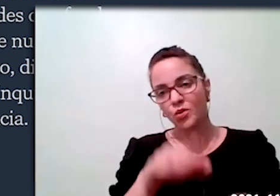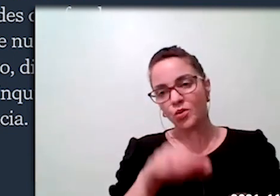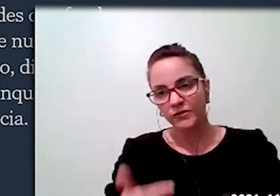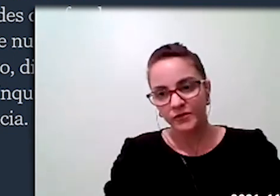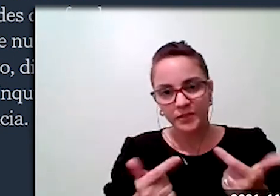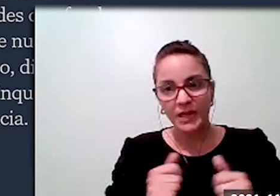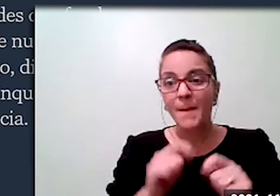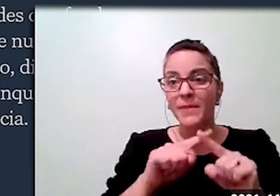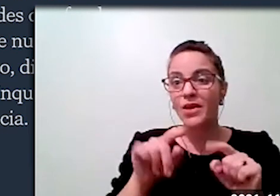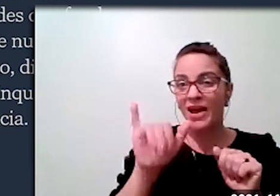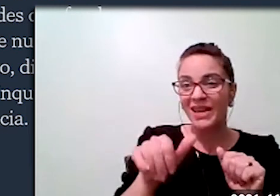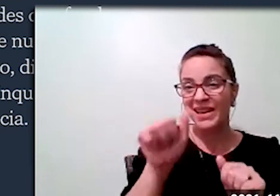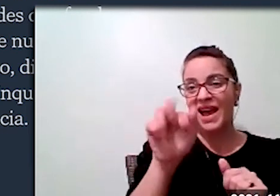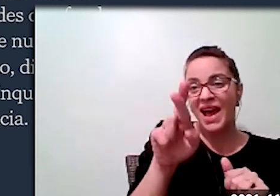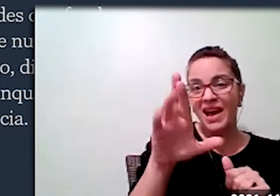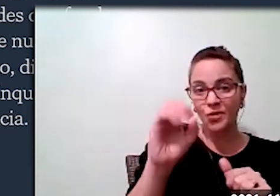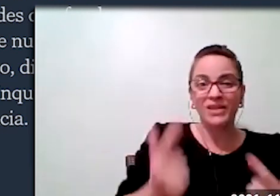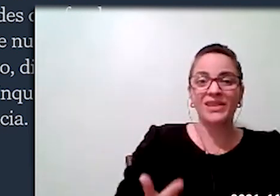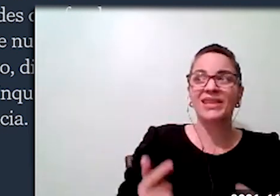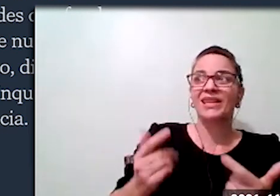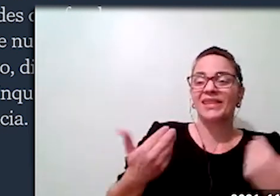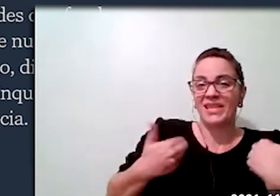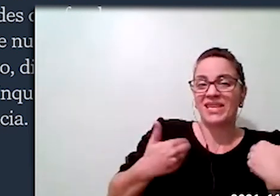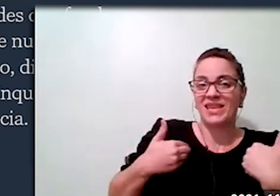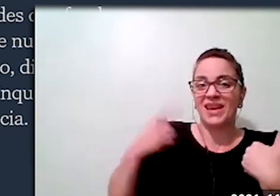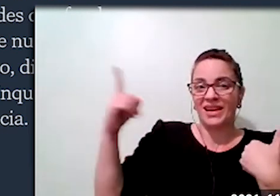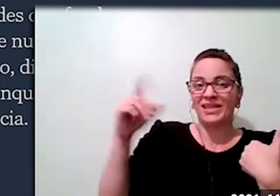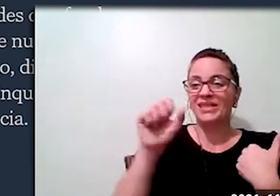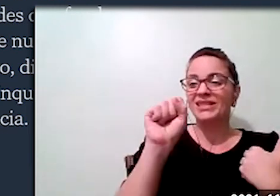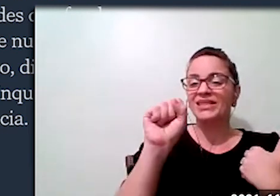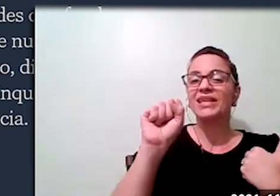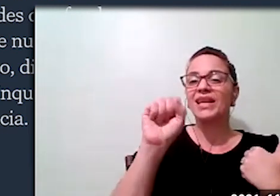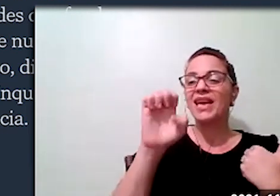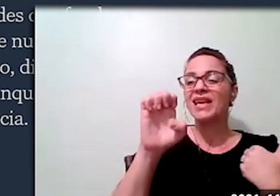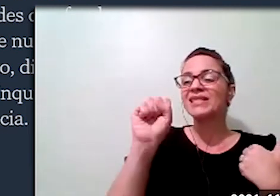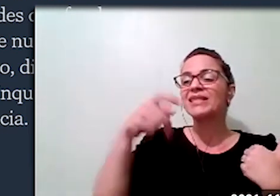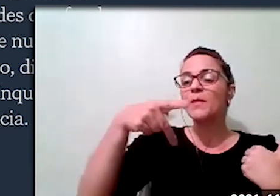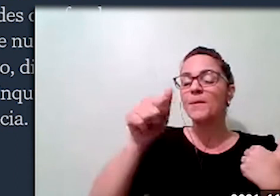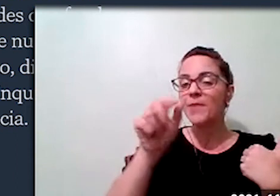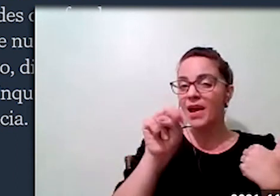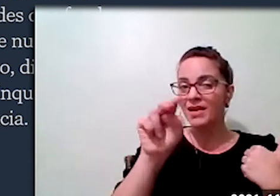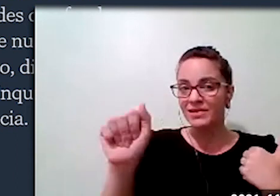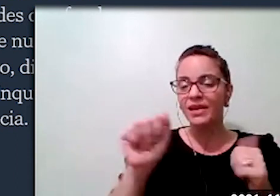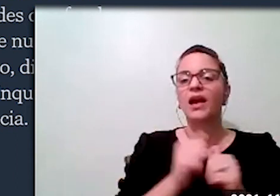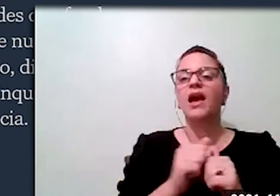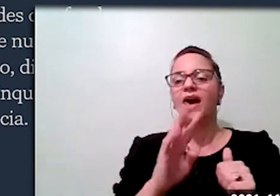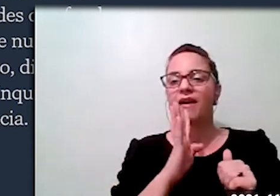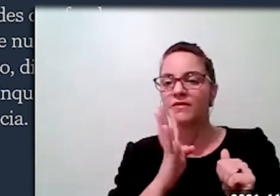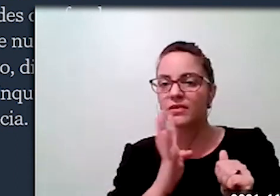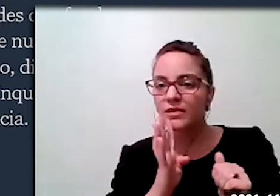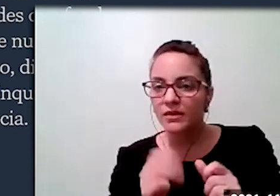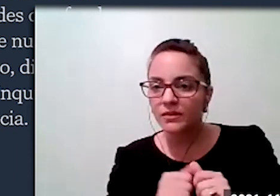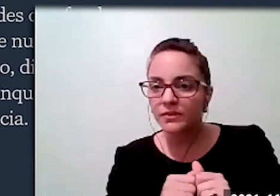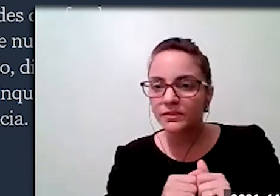arco, el de España, dedicado a Jano, dios de pasados y futuros, le dictó a Ponce de